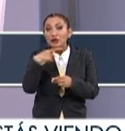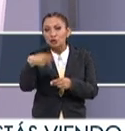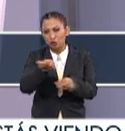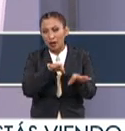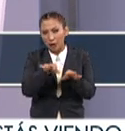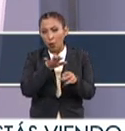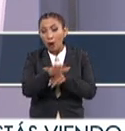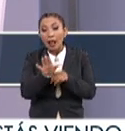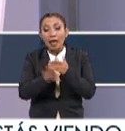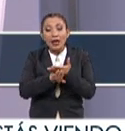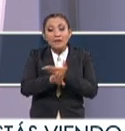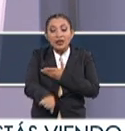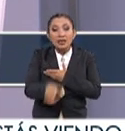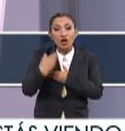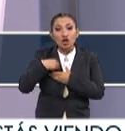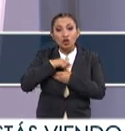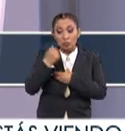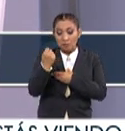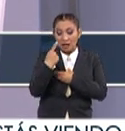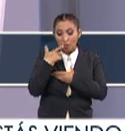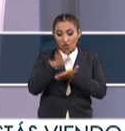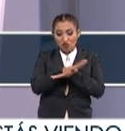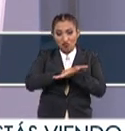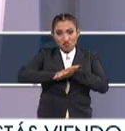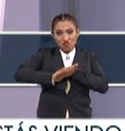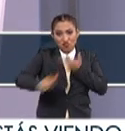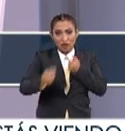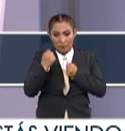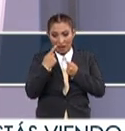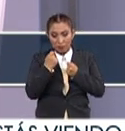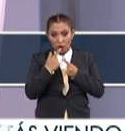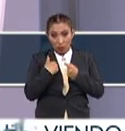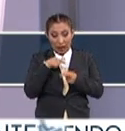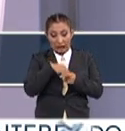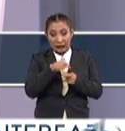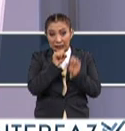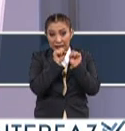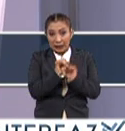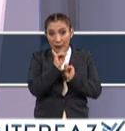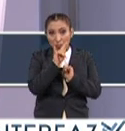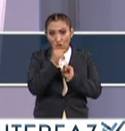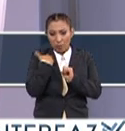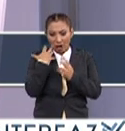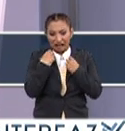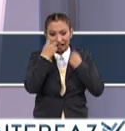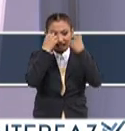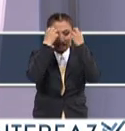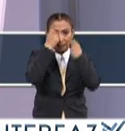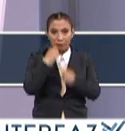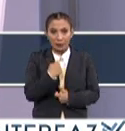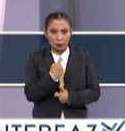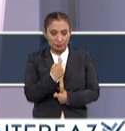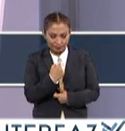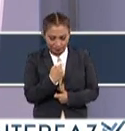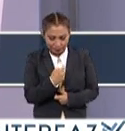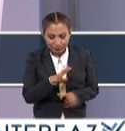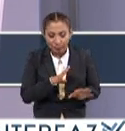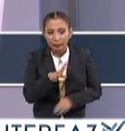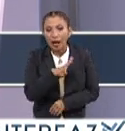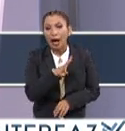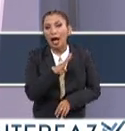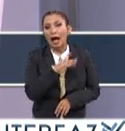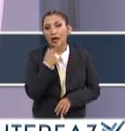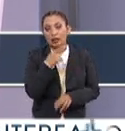función evitar que nos autodestruyamos. Es una capacidad destructiva enorme la que tiene el sistema inmune. Entonces,